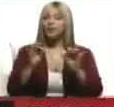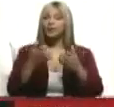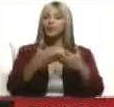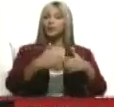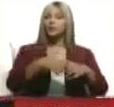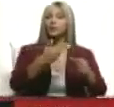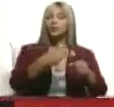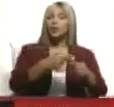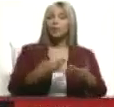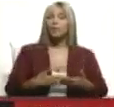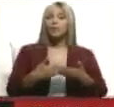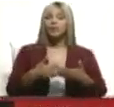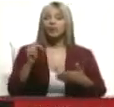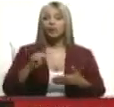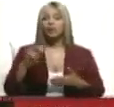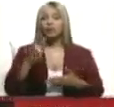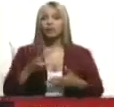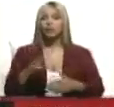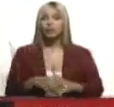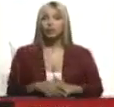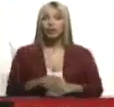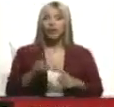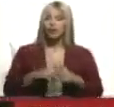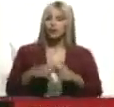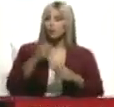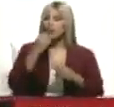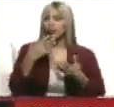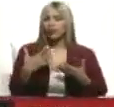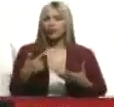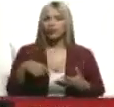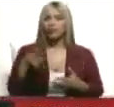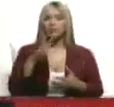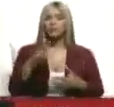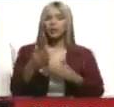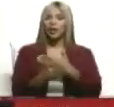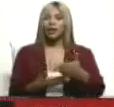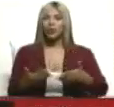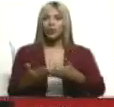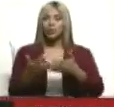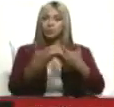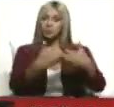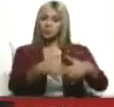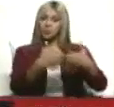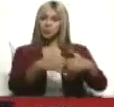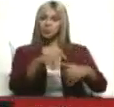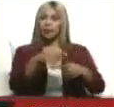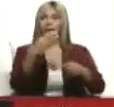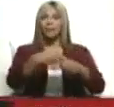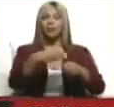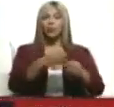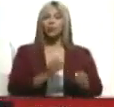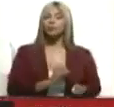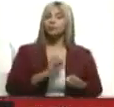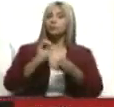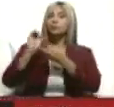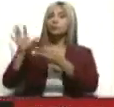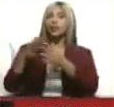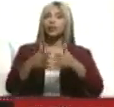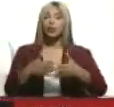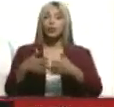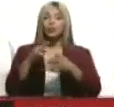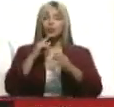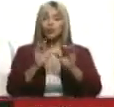el petróleo pesado que sale de Venezuela. Entonces, bueno, por supuesto, para Venezuela era un negocio producir el petróleo, llevarlo a Estados Unidos, refinarlo